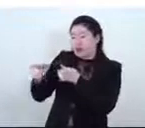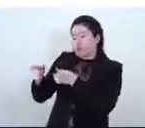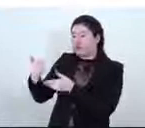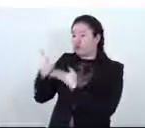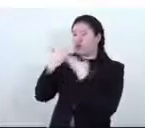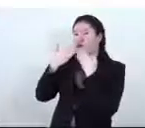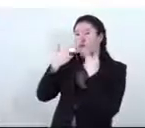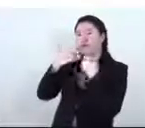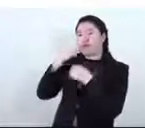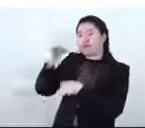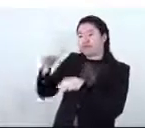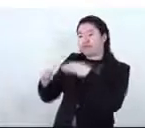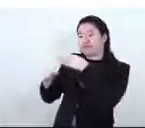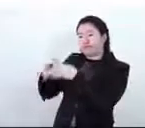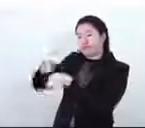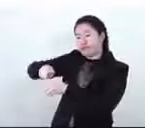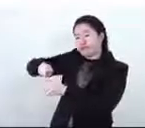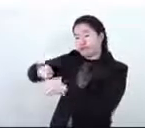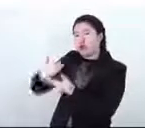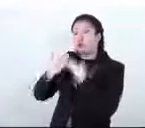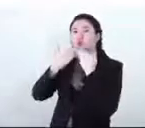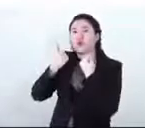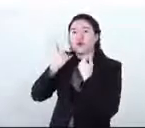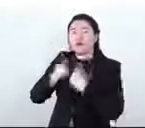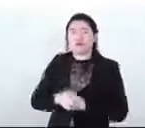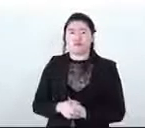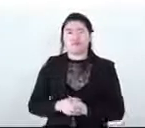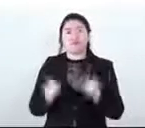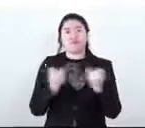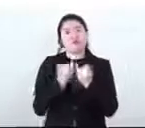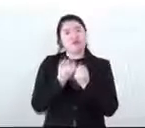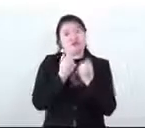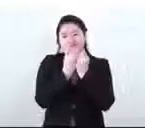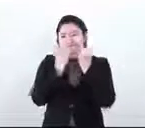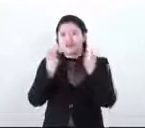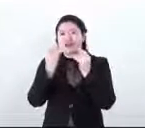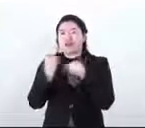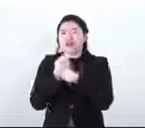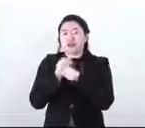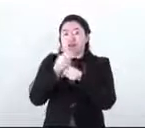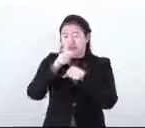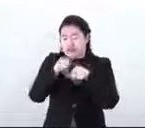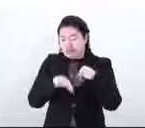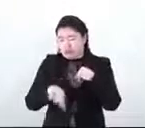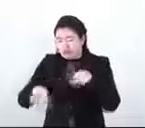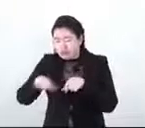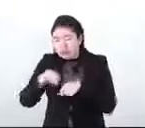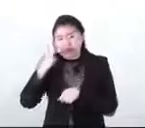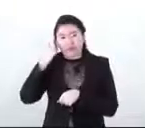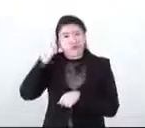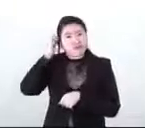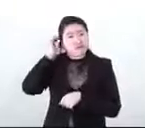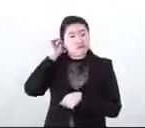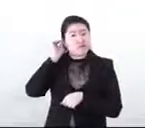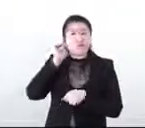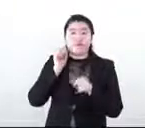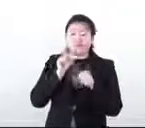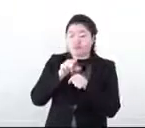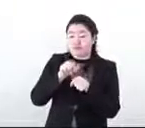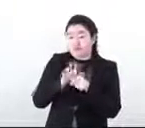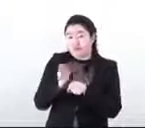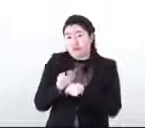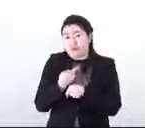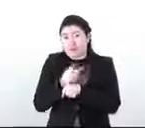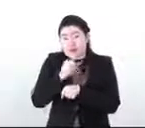Como resultado del colapso de la sección del puente, se observa el balasto esparcido y sobre algunas de las secciones de interés en las traves y tabletas